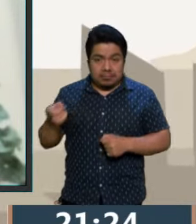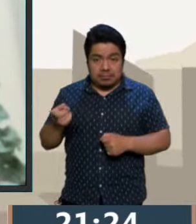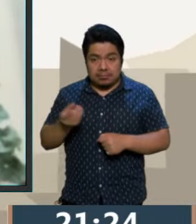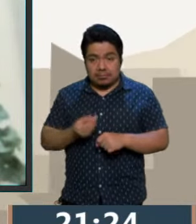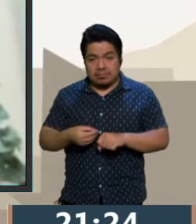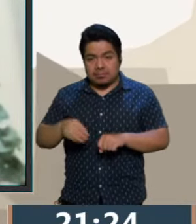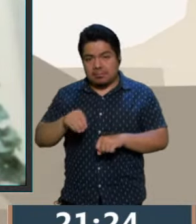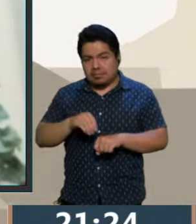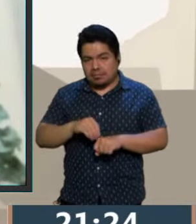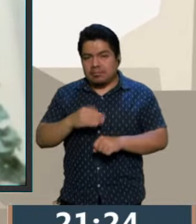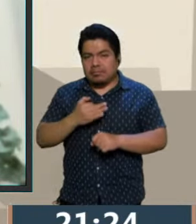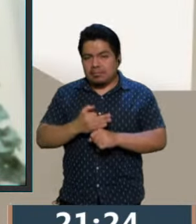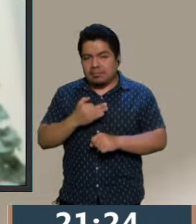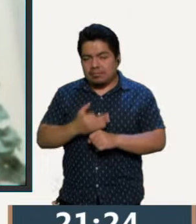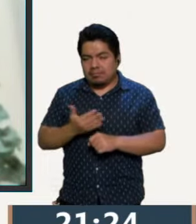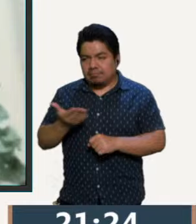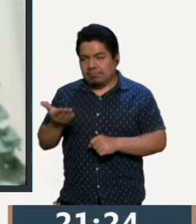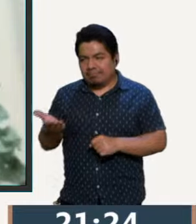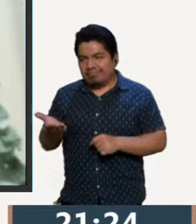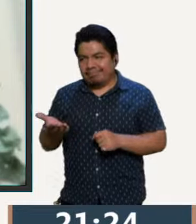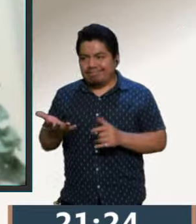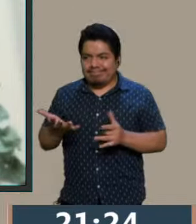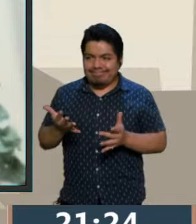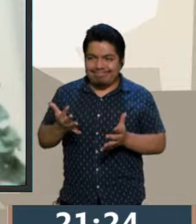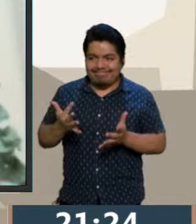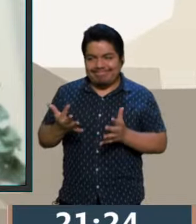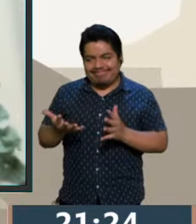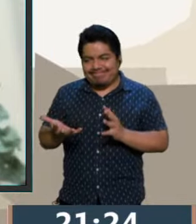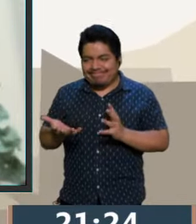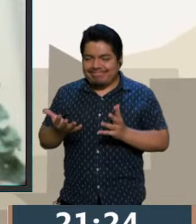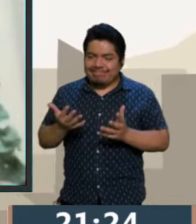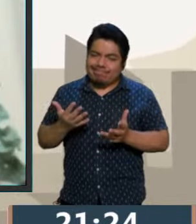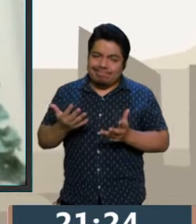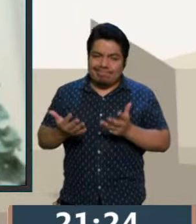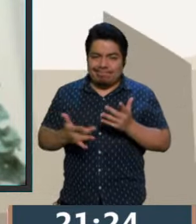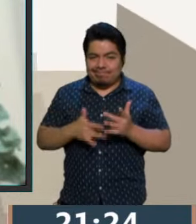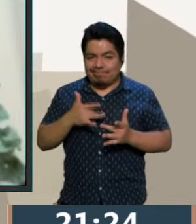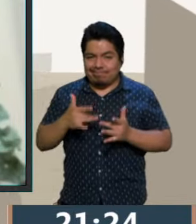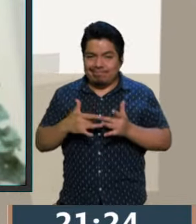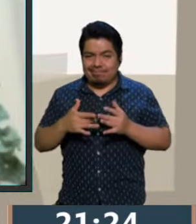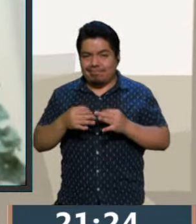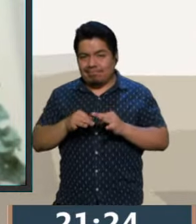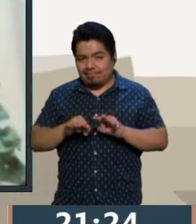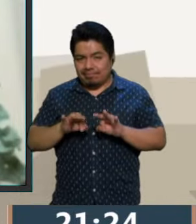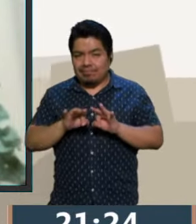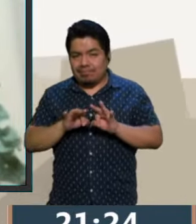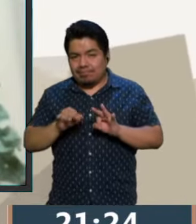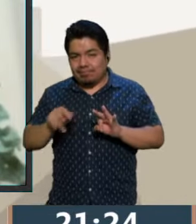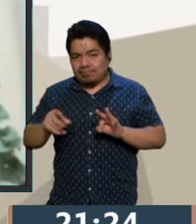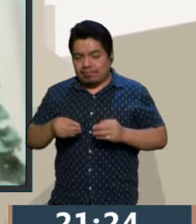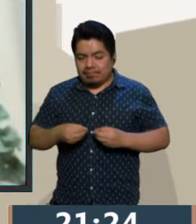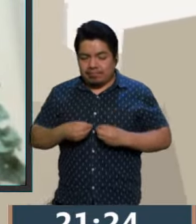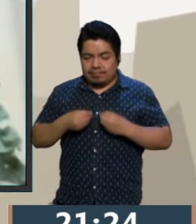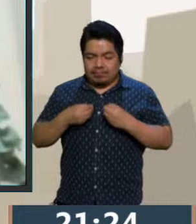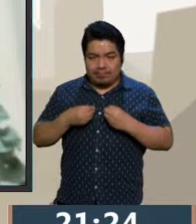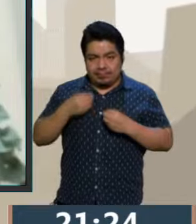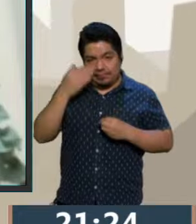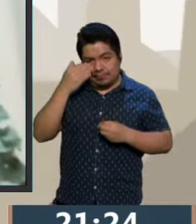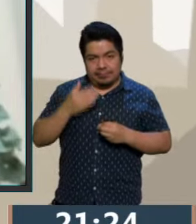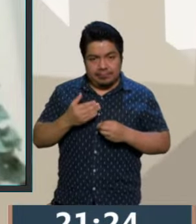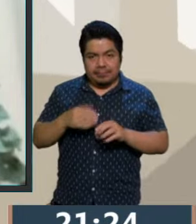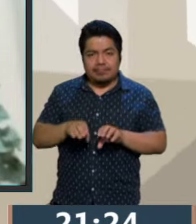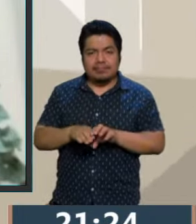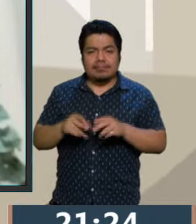en un momento, digamos, crucial de su vida como